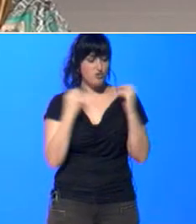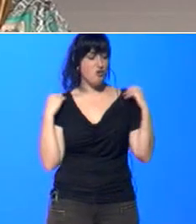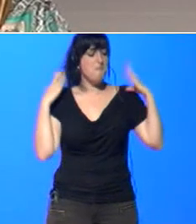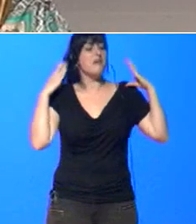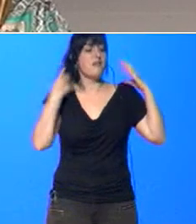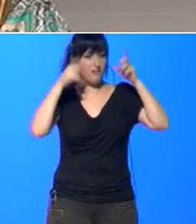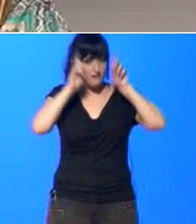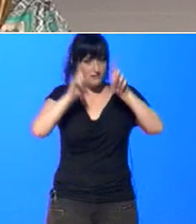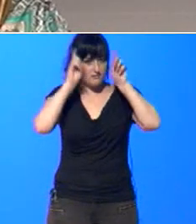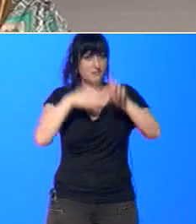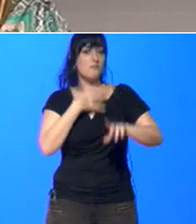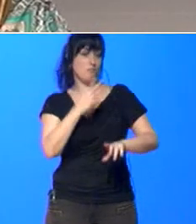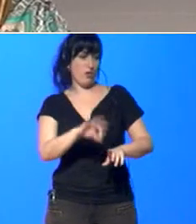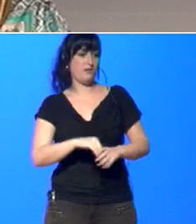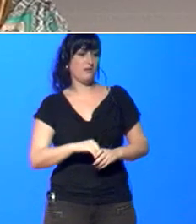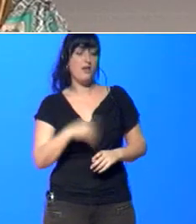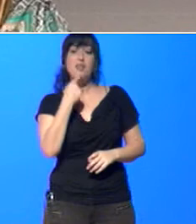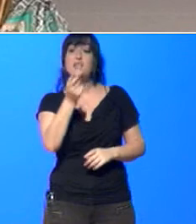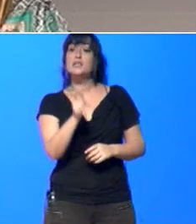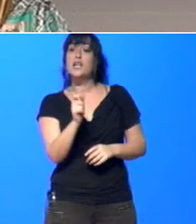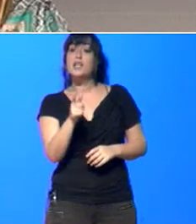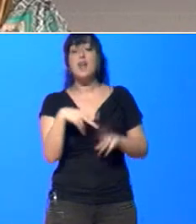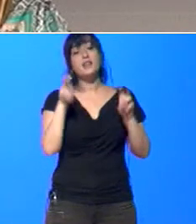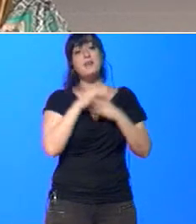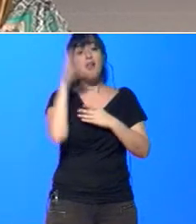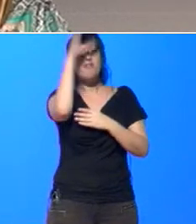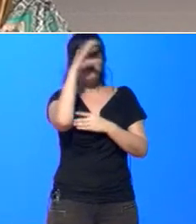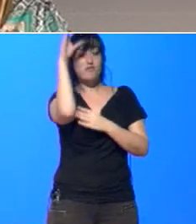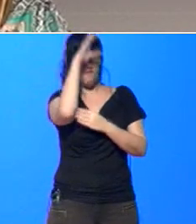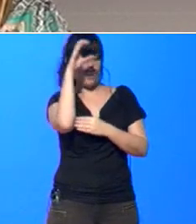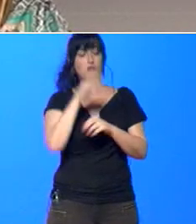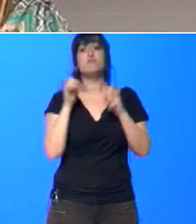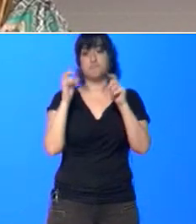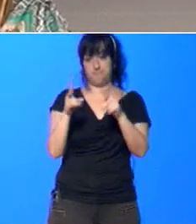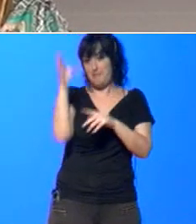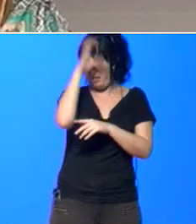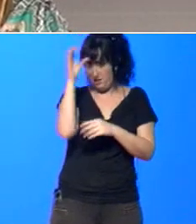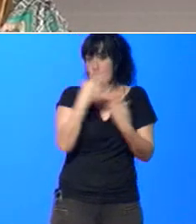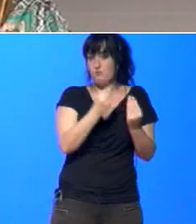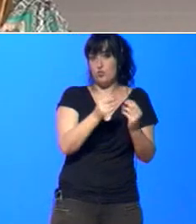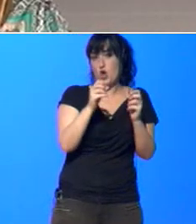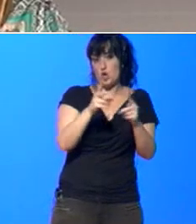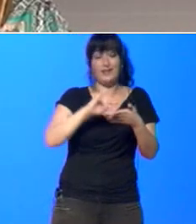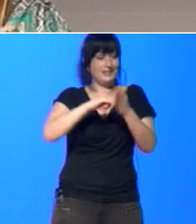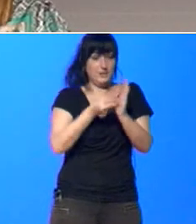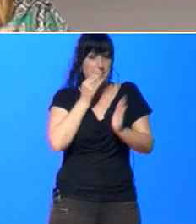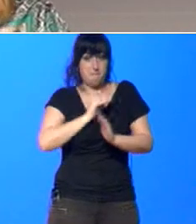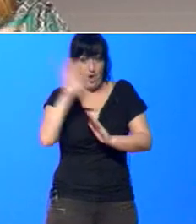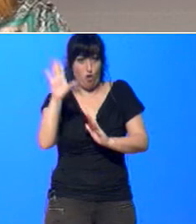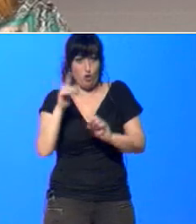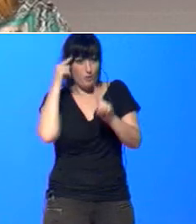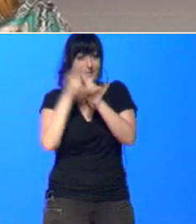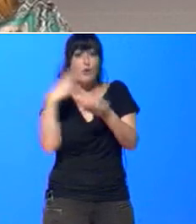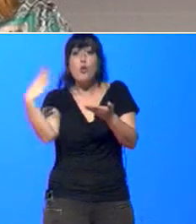Se ha hablado mucho de científico y eso es muy científico. Está evaluado, es el mejor sistema para trabajar con todos. Y